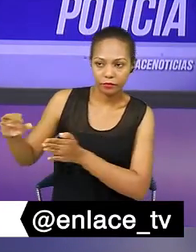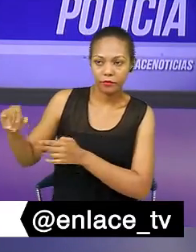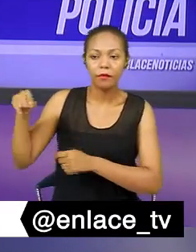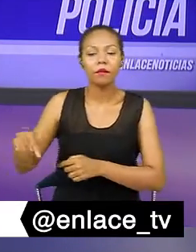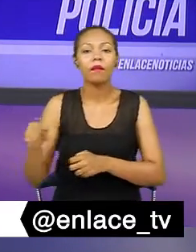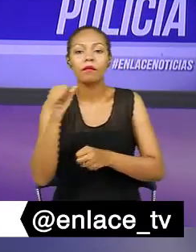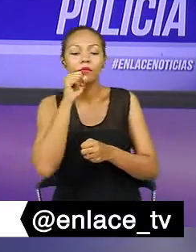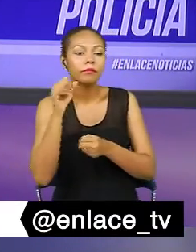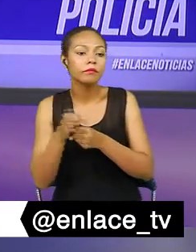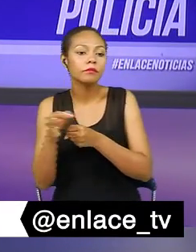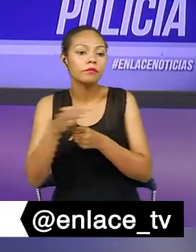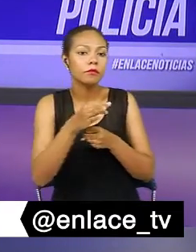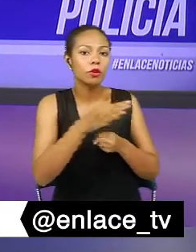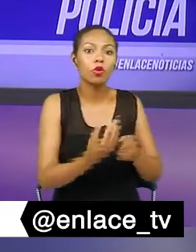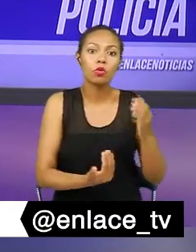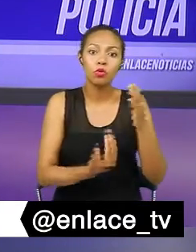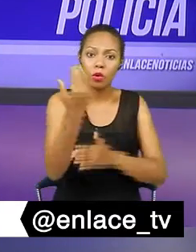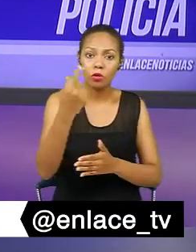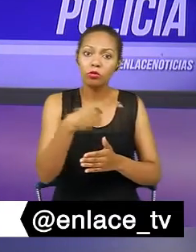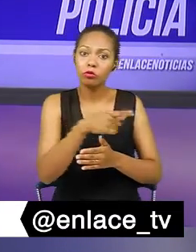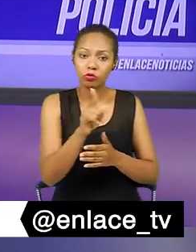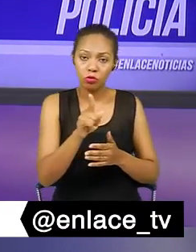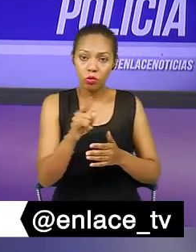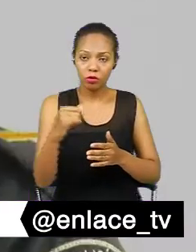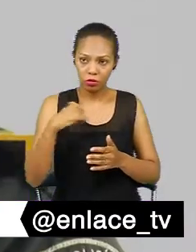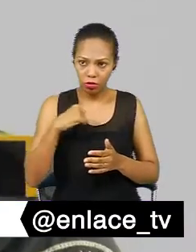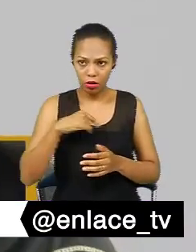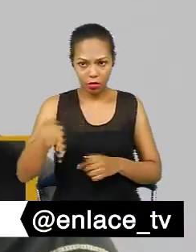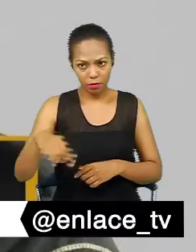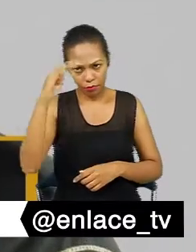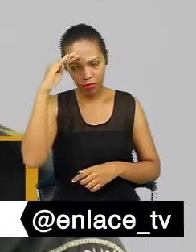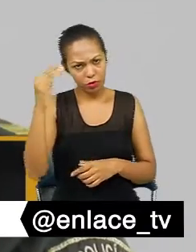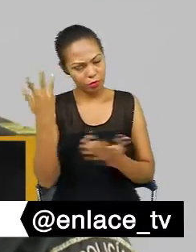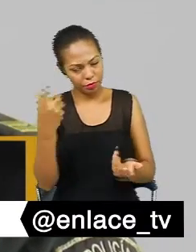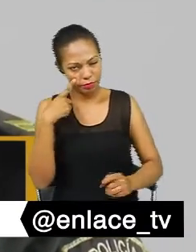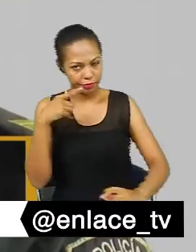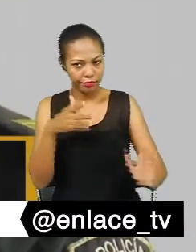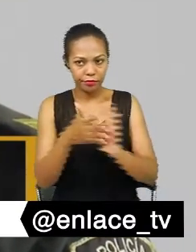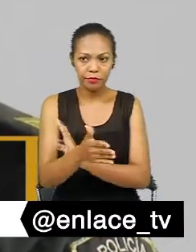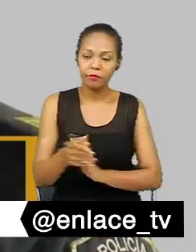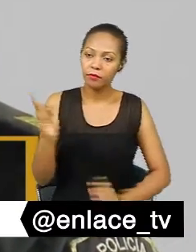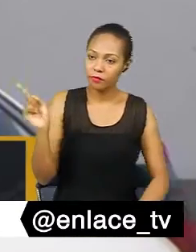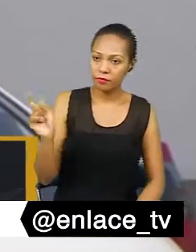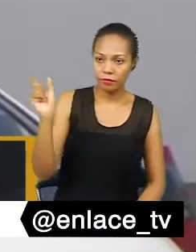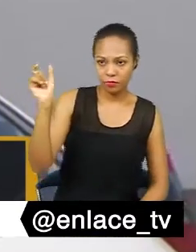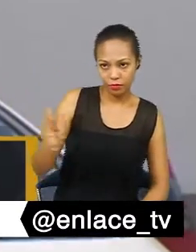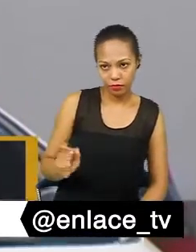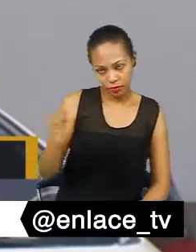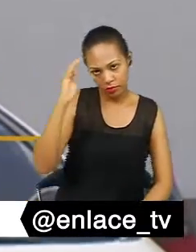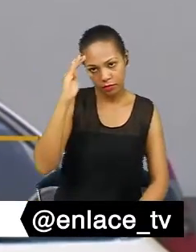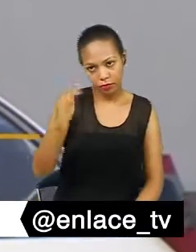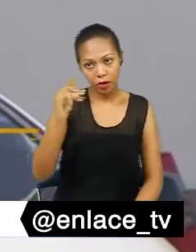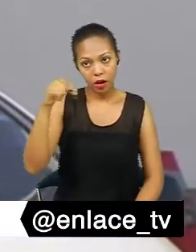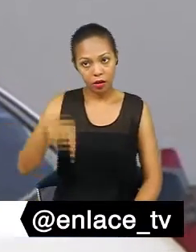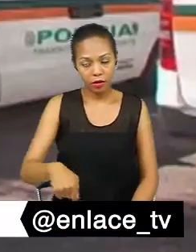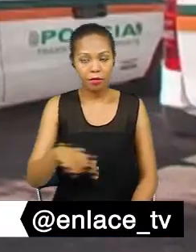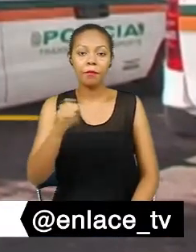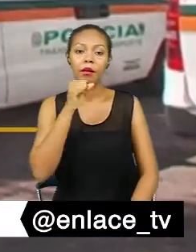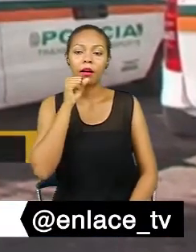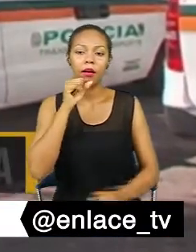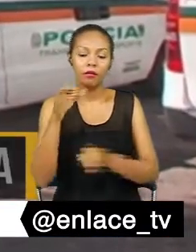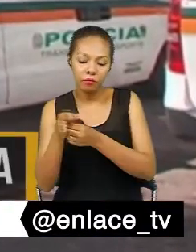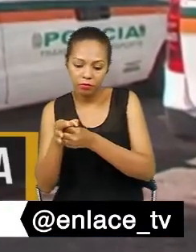la socialización del nuevo Código Nacional de Policía. El teniente Luis Alberto Ledesma Reyes, asesor jurídico del Departamento de Policía del Magdalena Medio, es